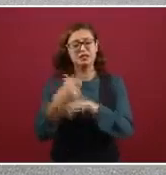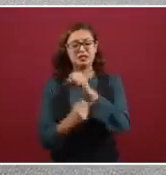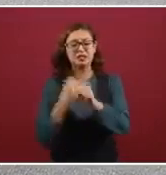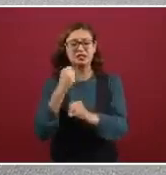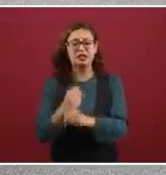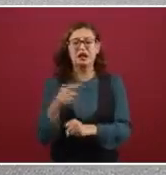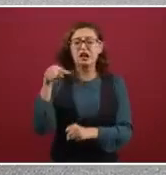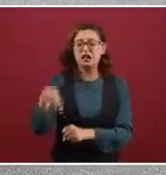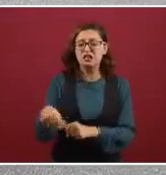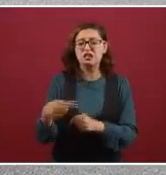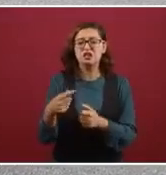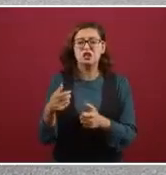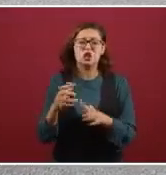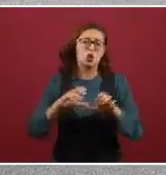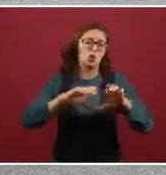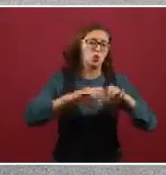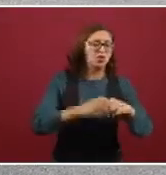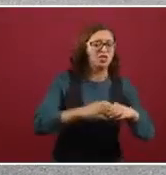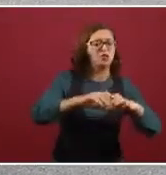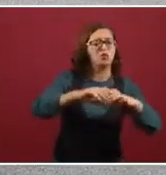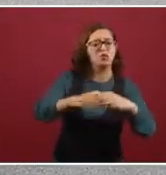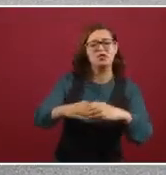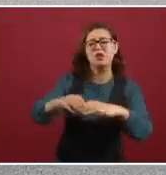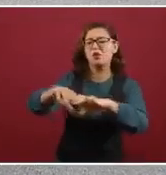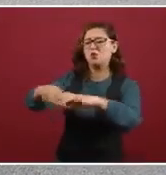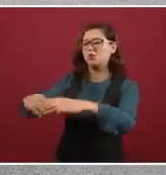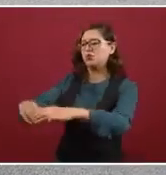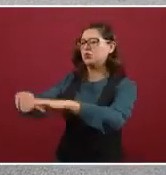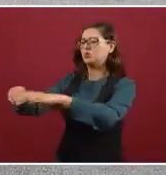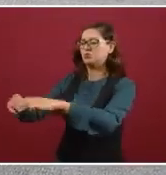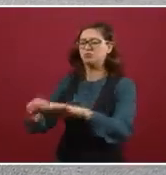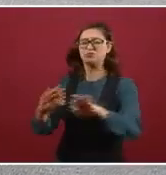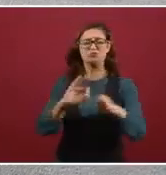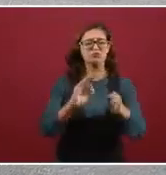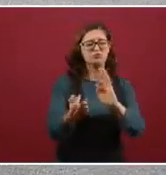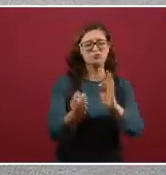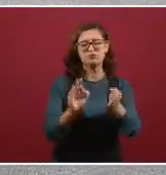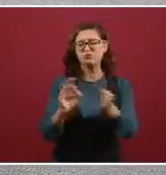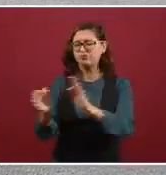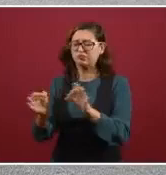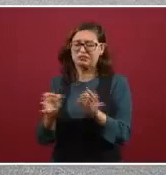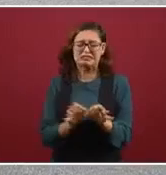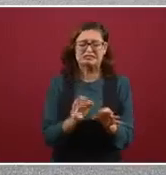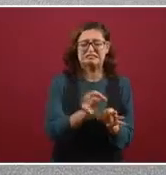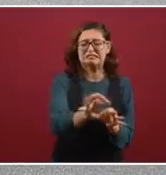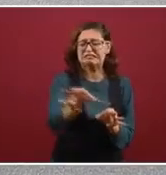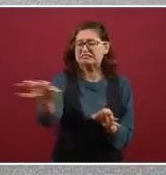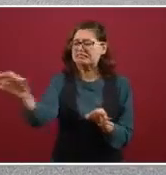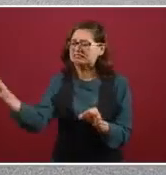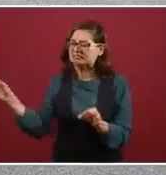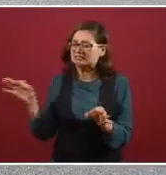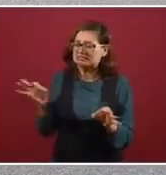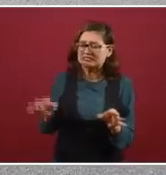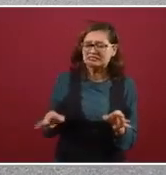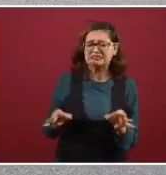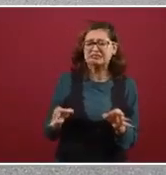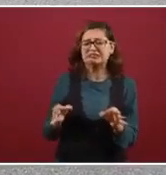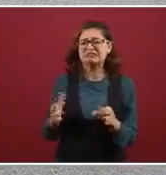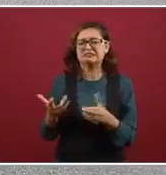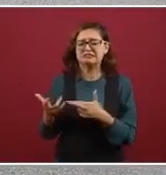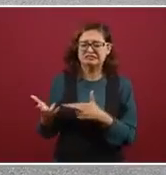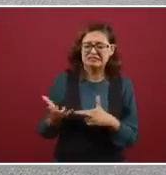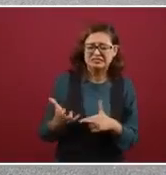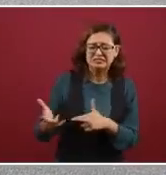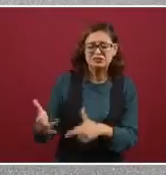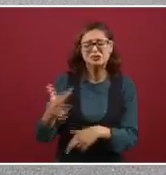Banamichi, Ures, Bavispe, San Felipe, a Conchi y el Molino de